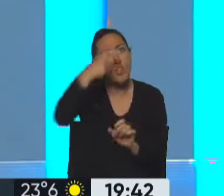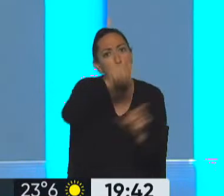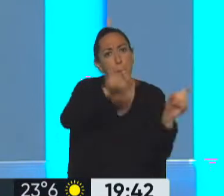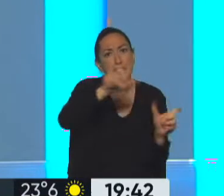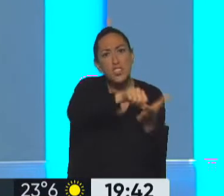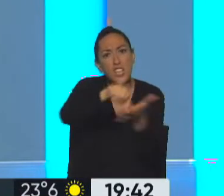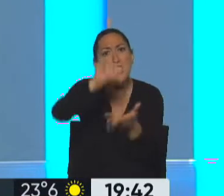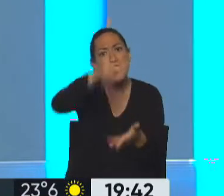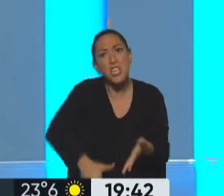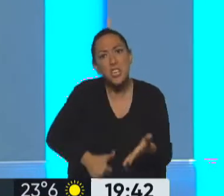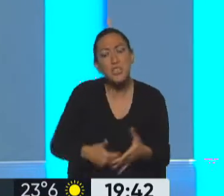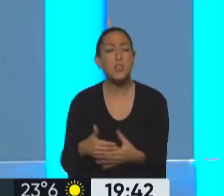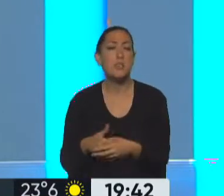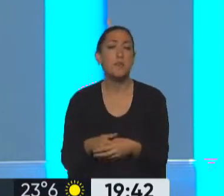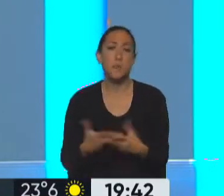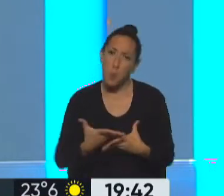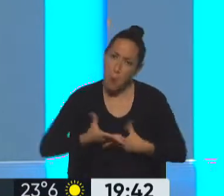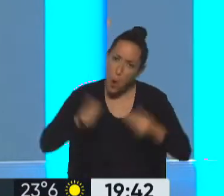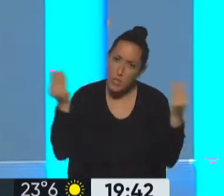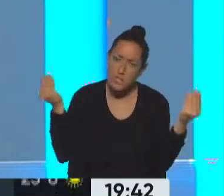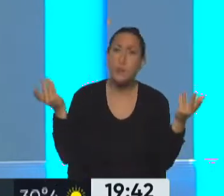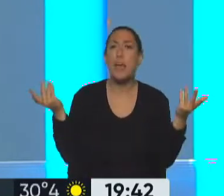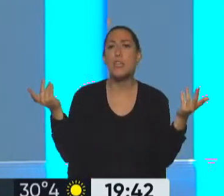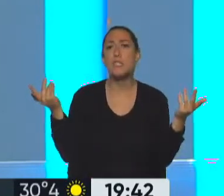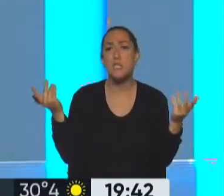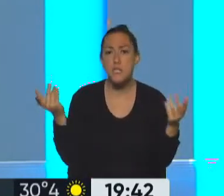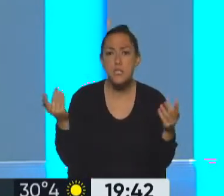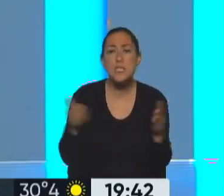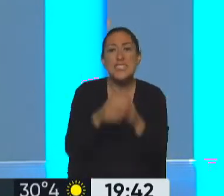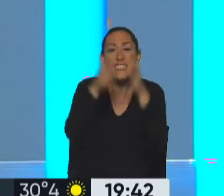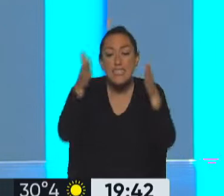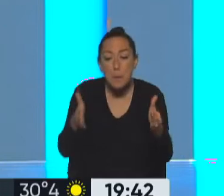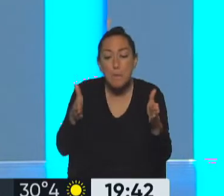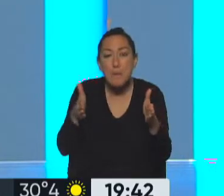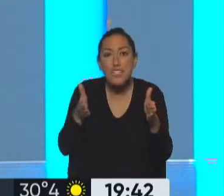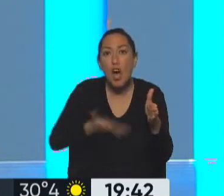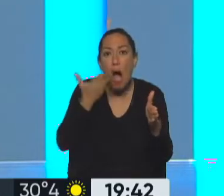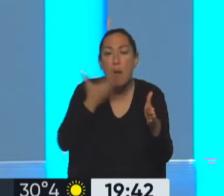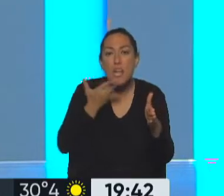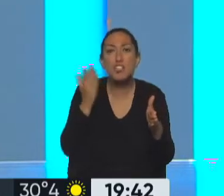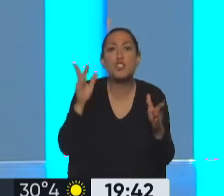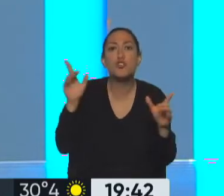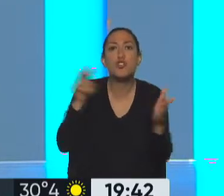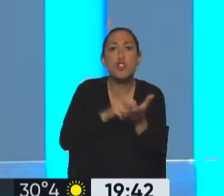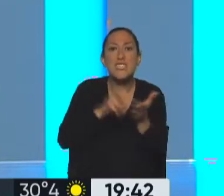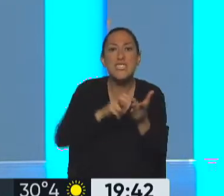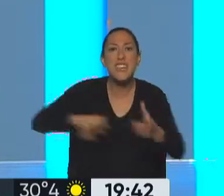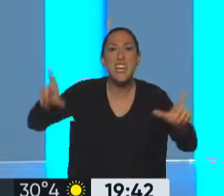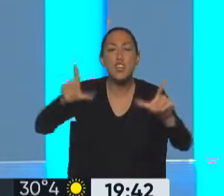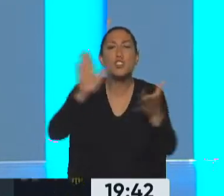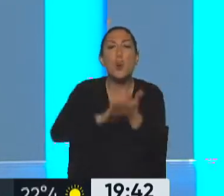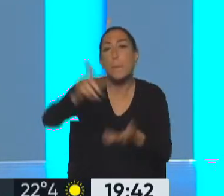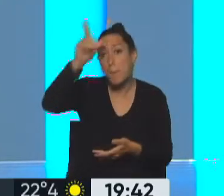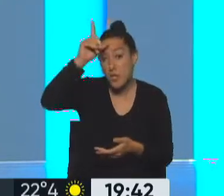escuchamos muchísimas veces en las en los segmentos policiales de los noticieros hablar de